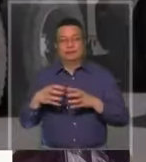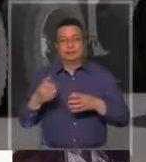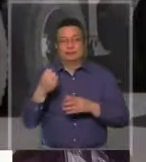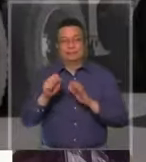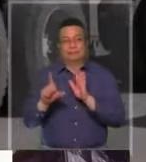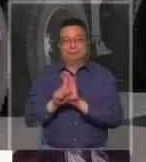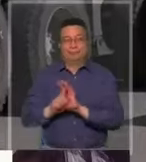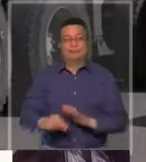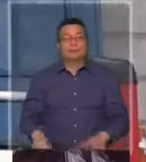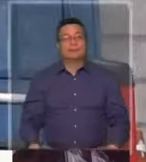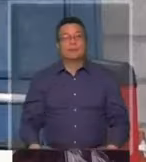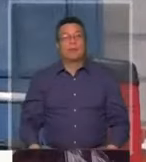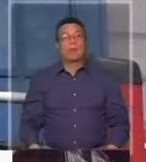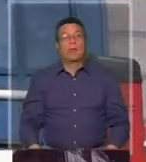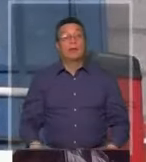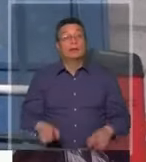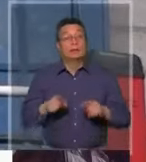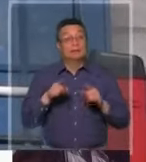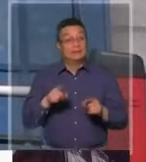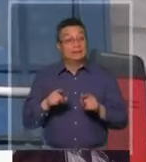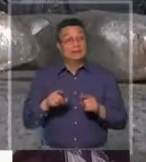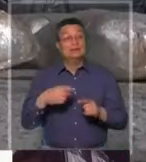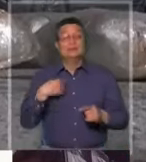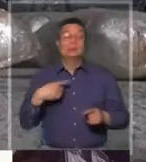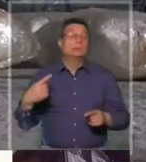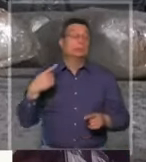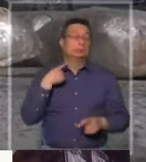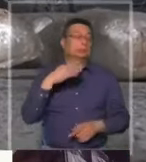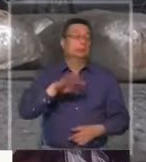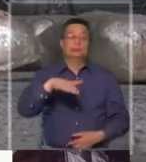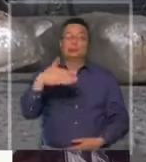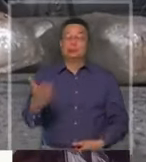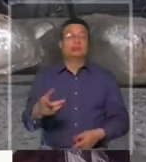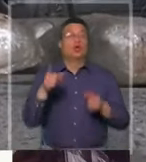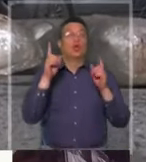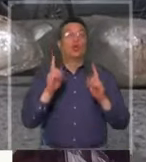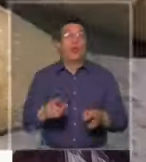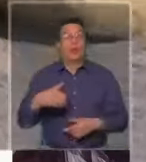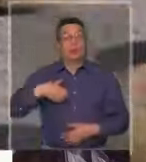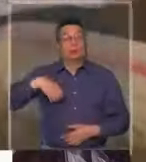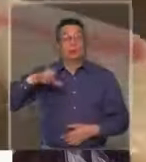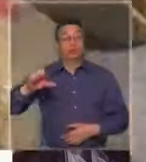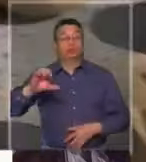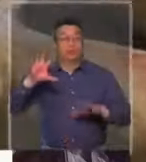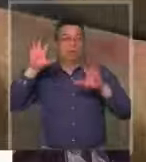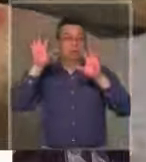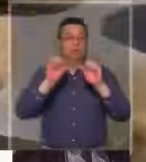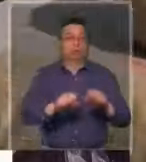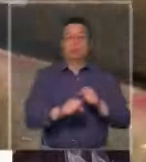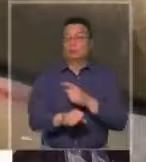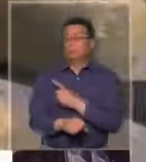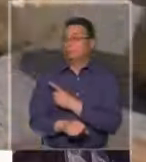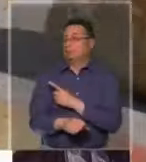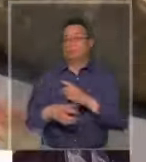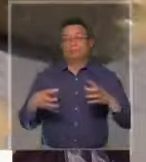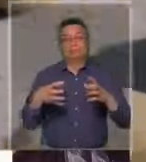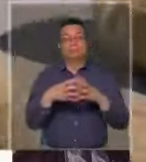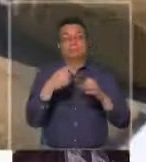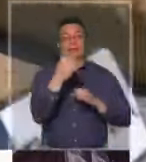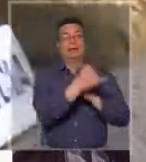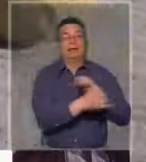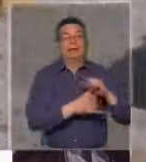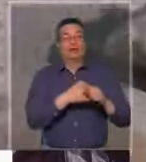pandillero esta vez la magia No Fue suficiente y la pdi logró desbaratar por completo esta operación internacional logrando